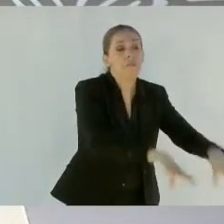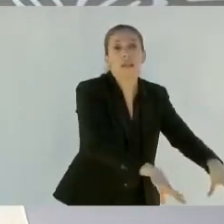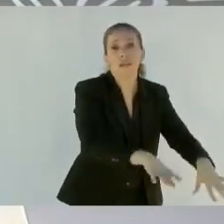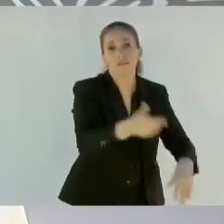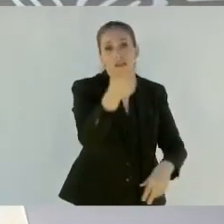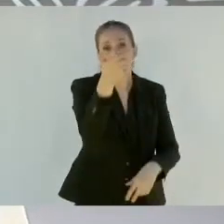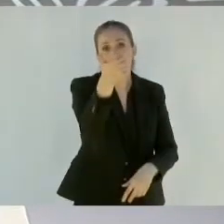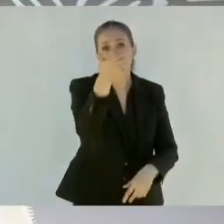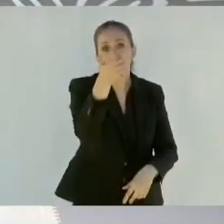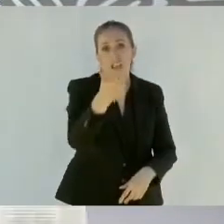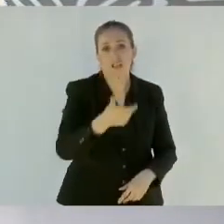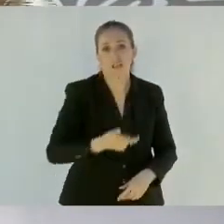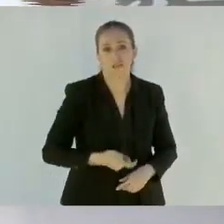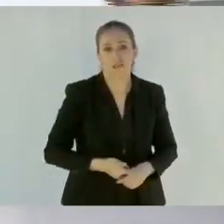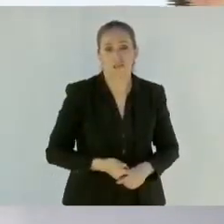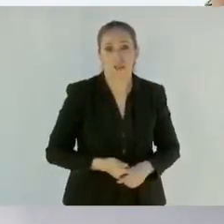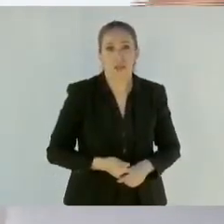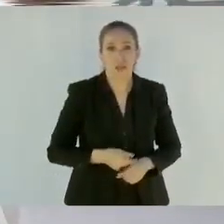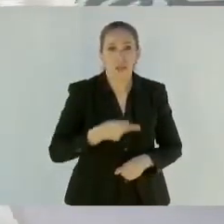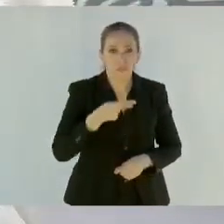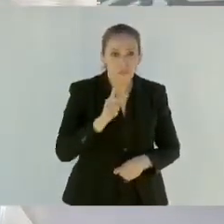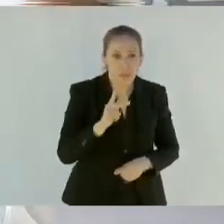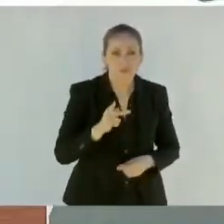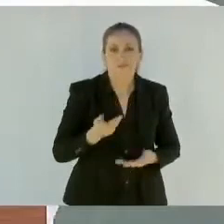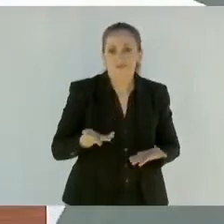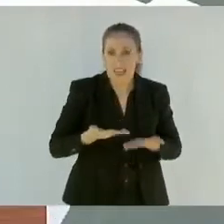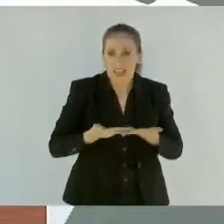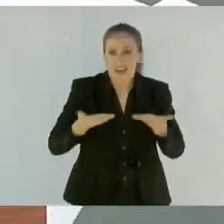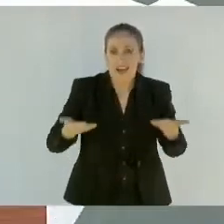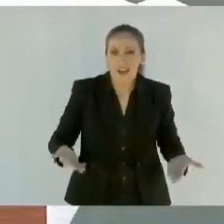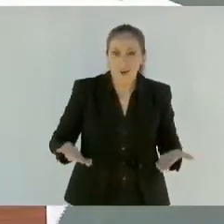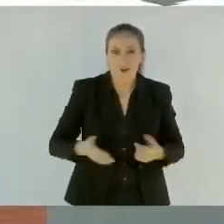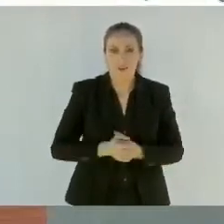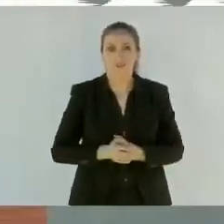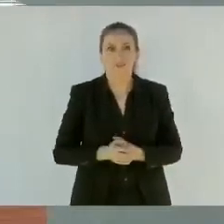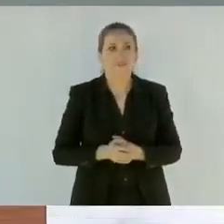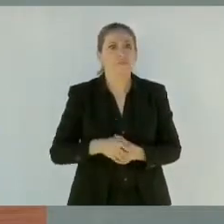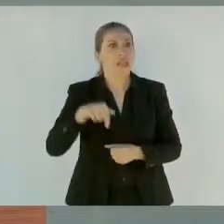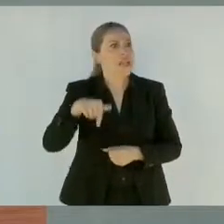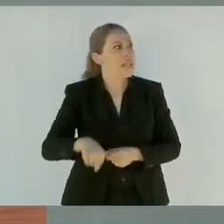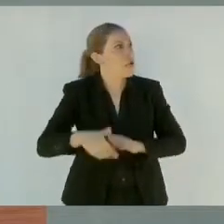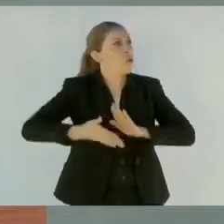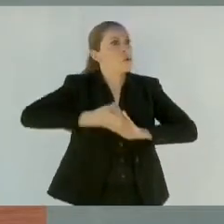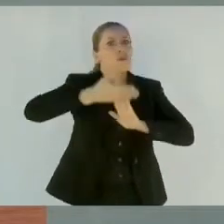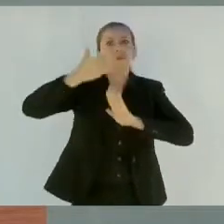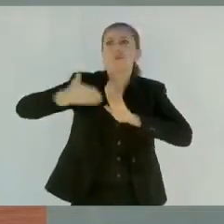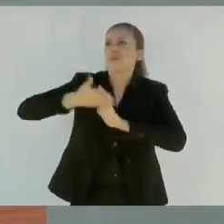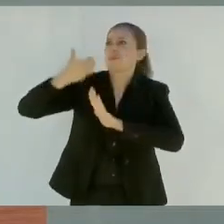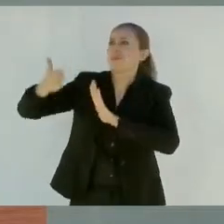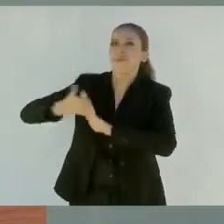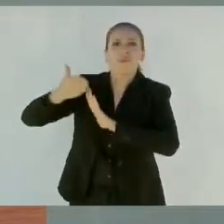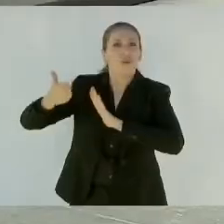corrupción. Aquí está también el ejemplo. Ese cuartel,